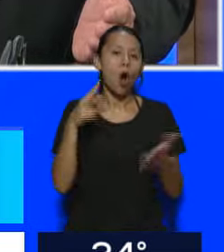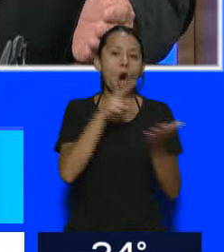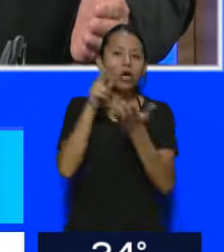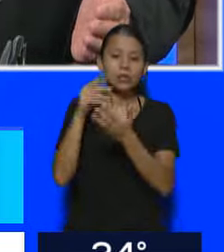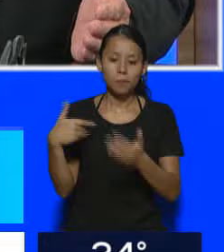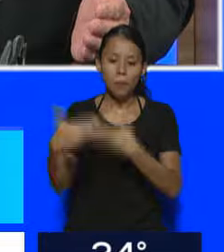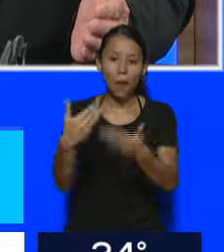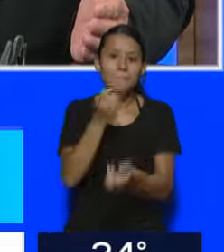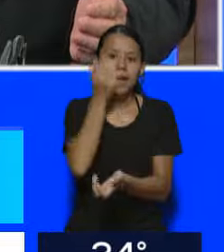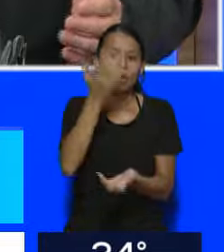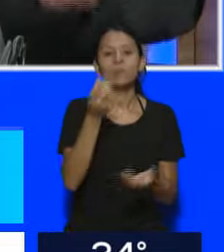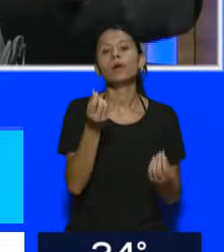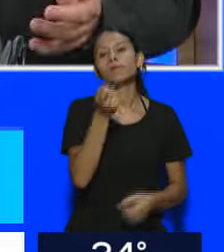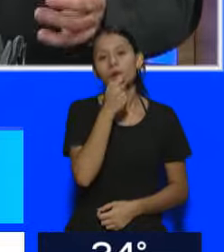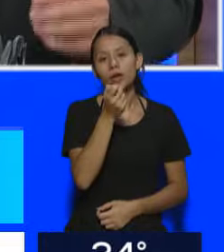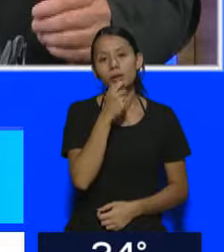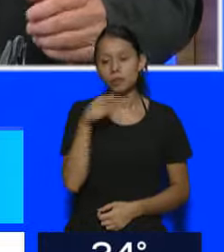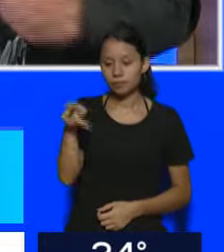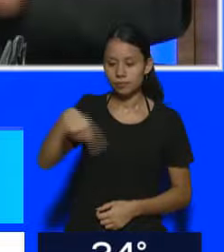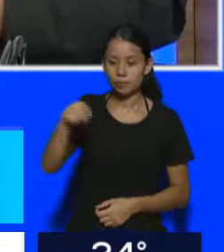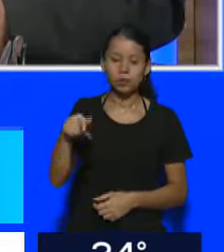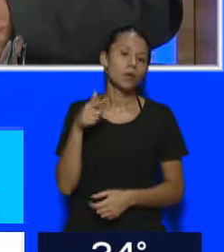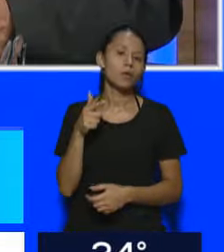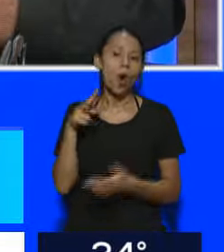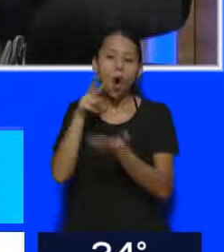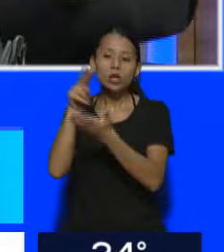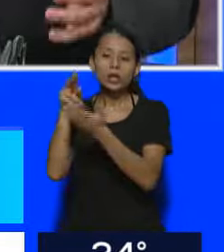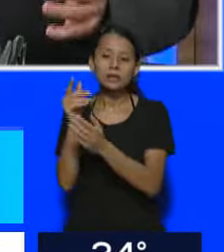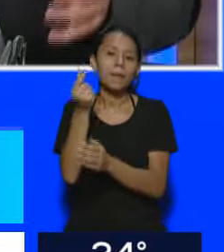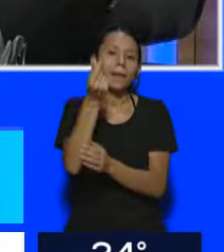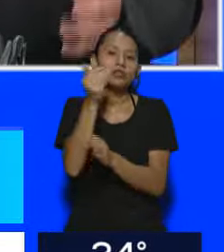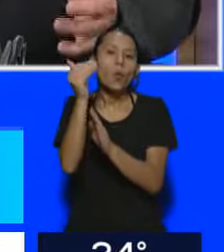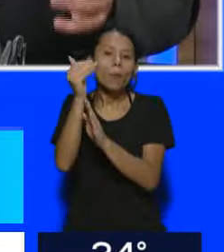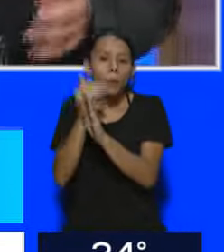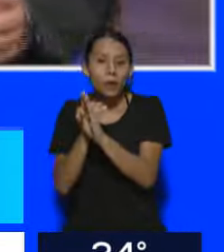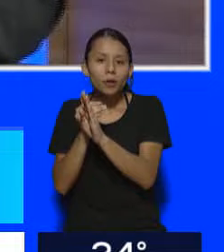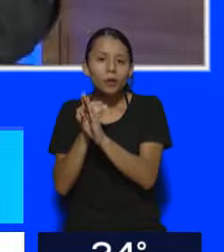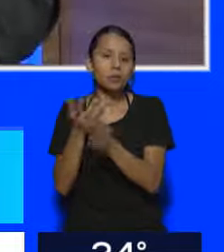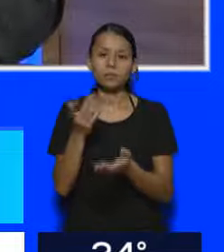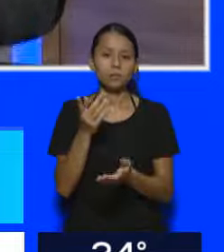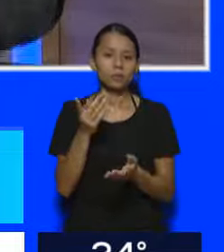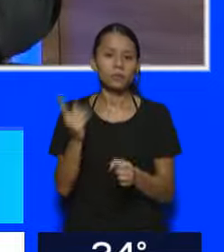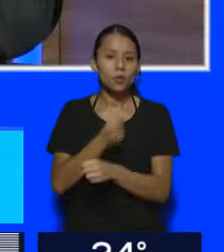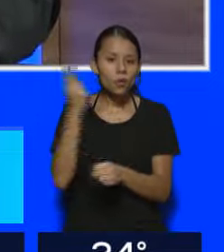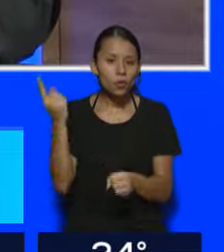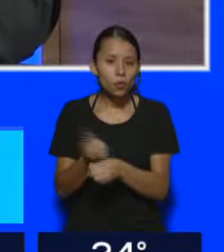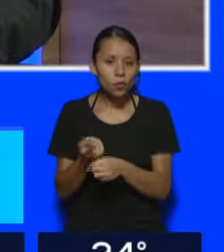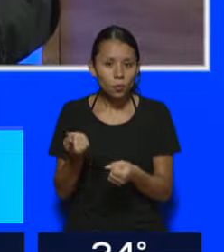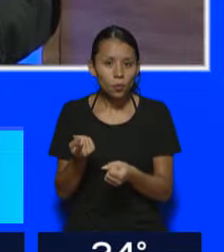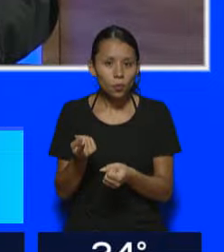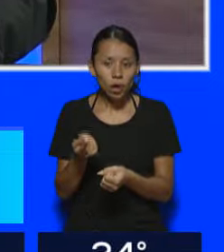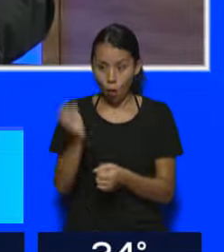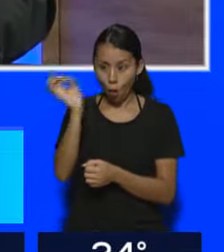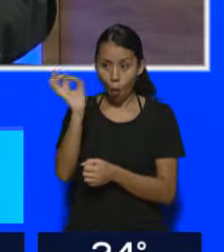que al productor de nada le sirve bajar la cosecha y tirar la uva, no. El productor necesita bajar la cosecha, tener la uva,